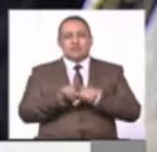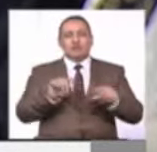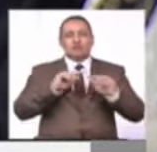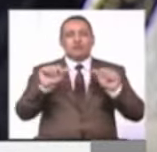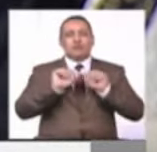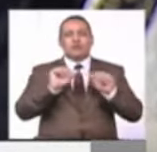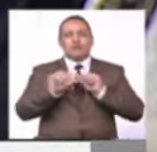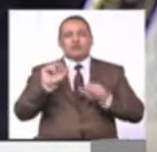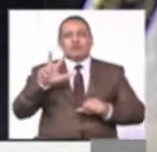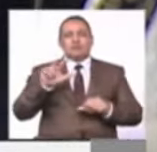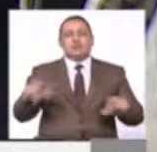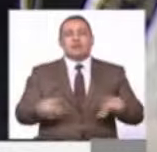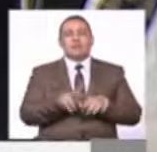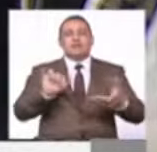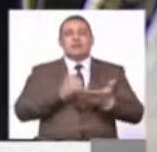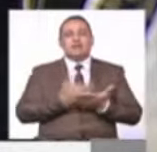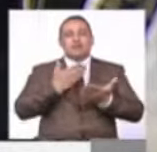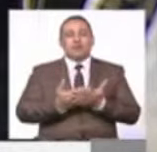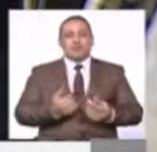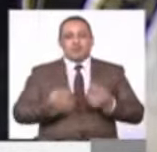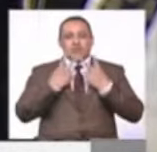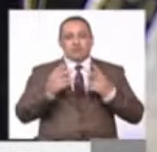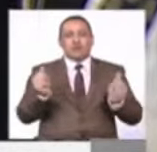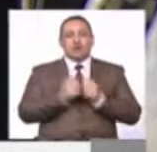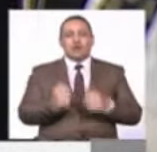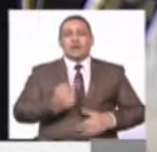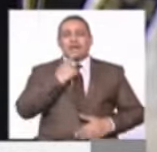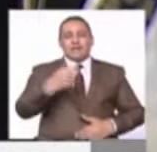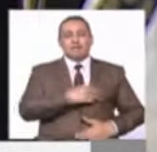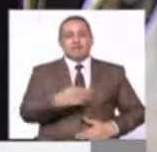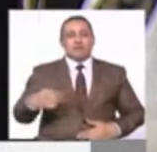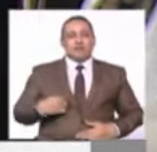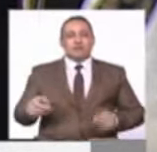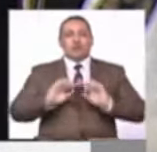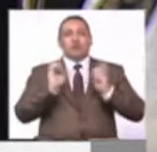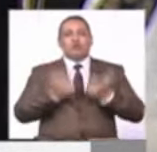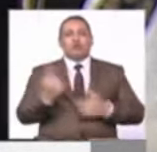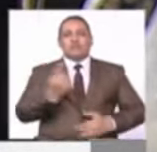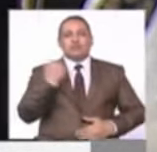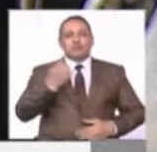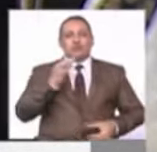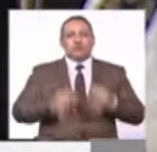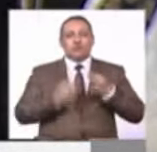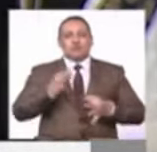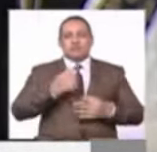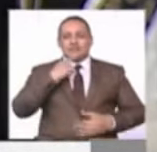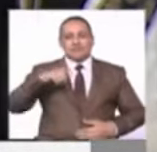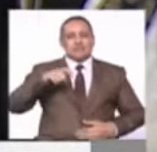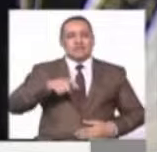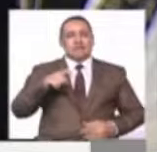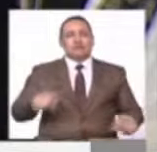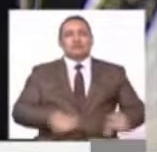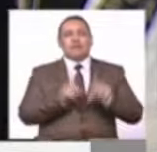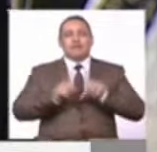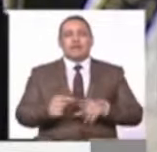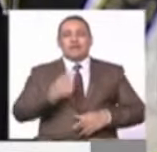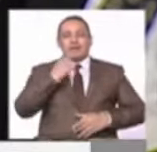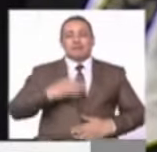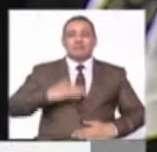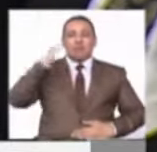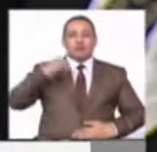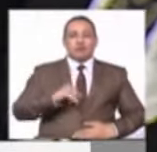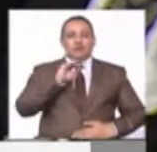3 que establece que para ser miembro de la junta Nacional de Justicia es necesario ser mayor de